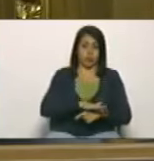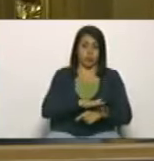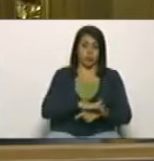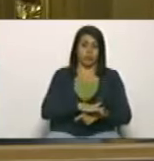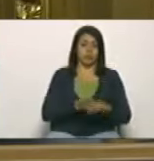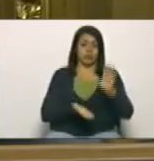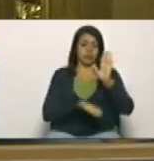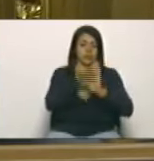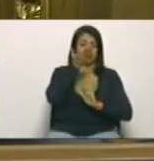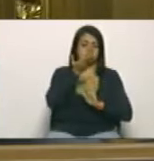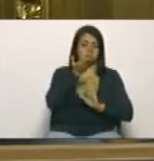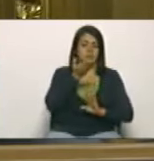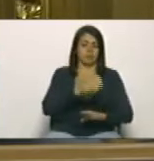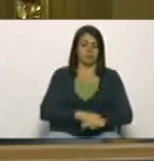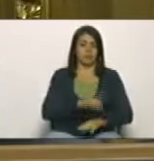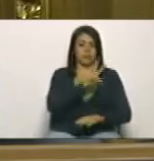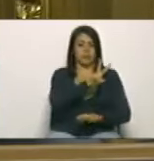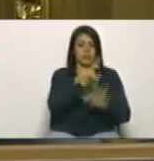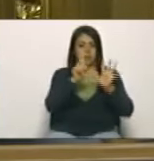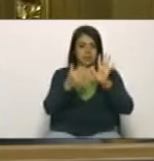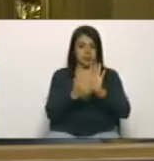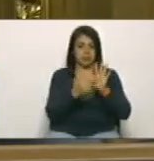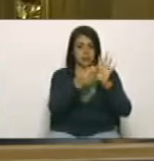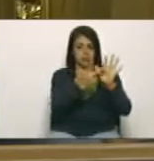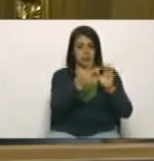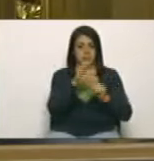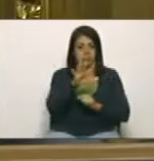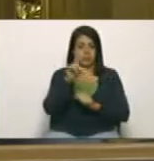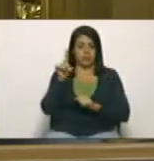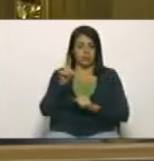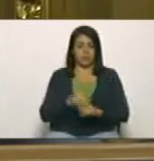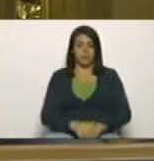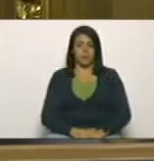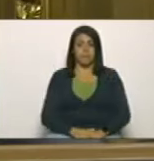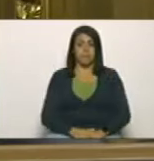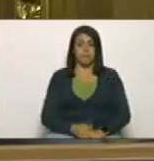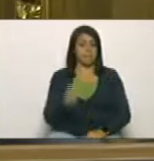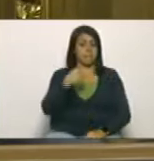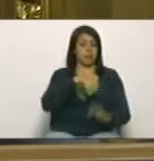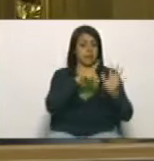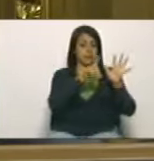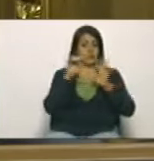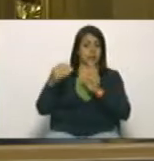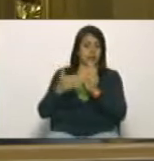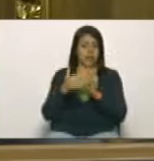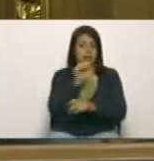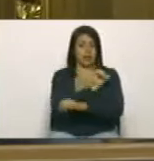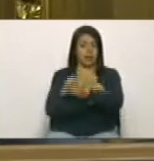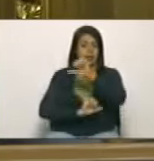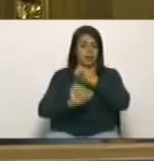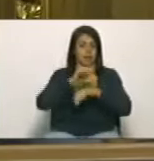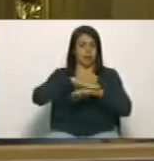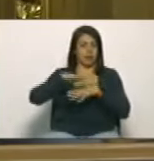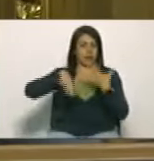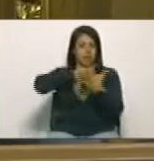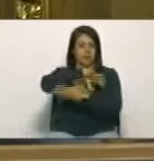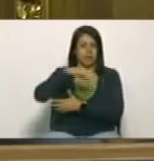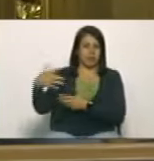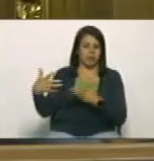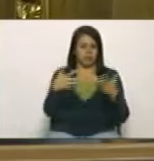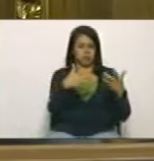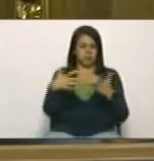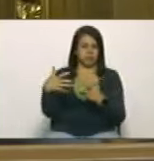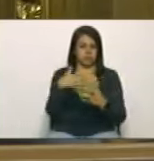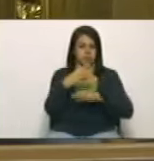han ascendido aproximadamente a 26.751 y más de 60.000 heridos a causa de los criminales